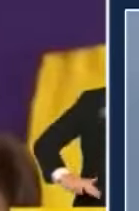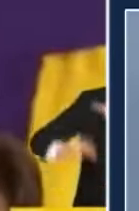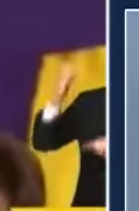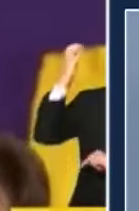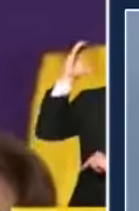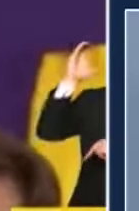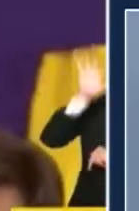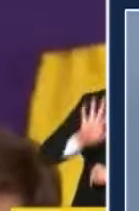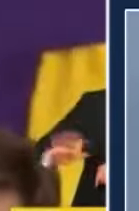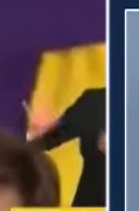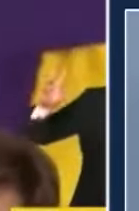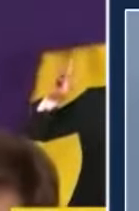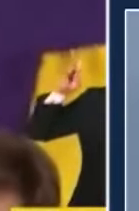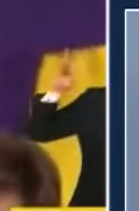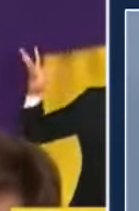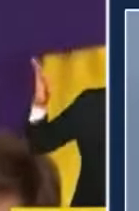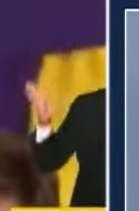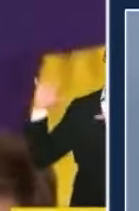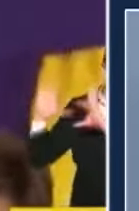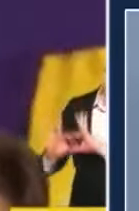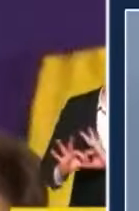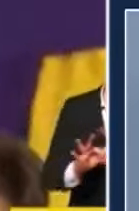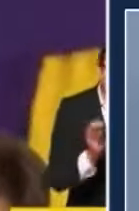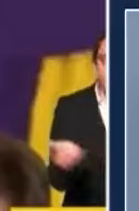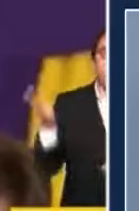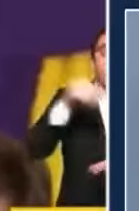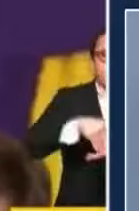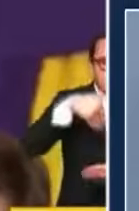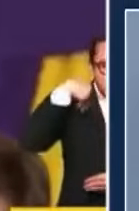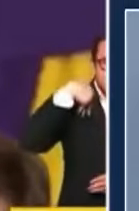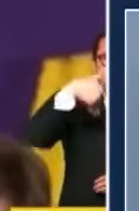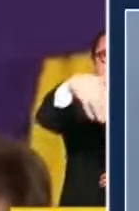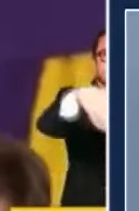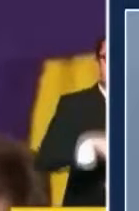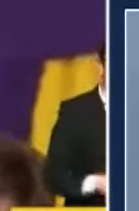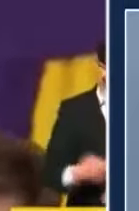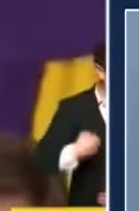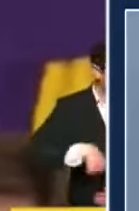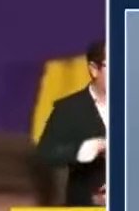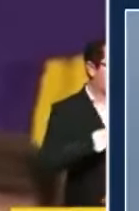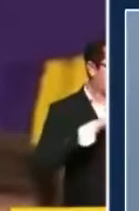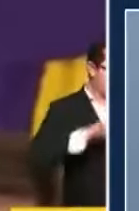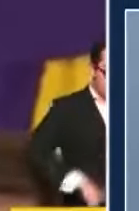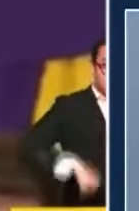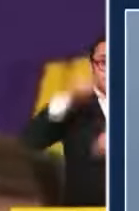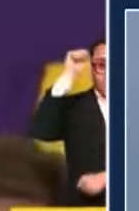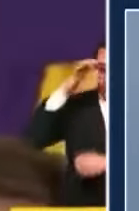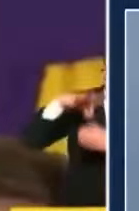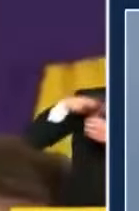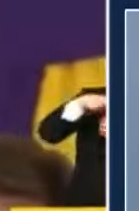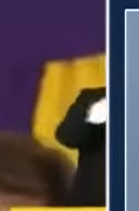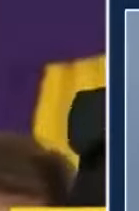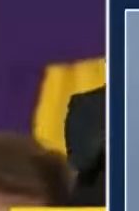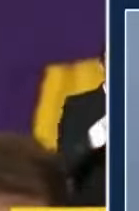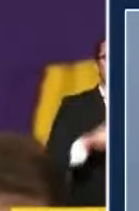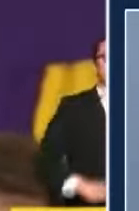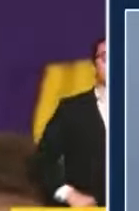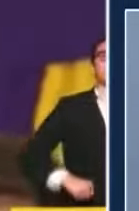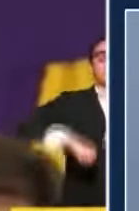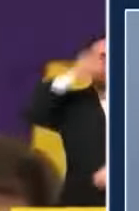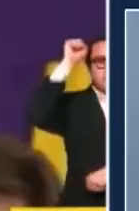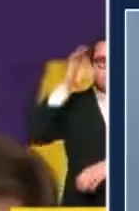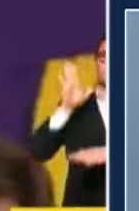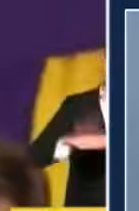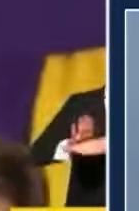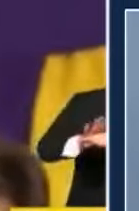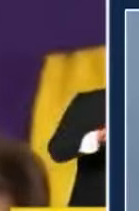cambio. ¿Usted le cree al presidente Gustavo Petro? ¿Usted cree que después de toda esa serie de escándalos que cada vez son más degradantes en